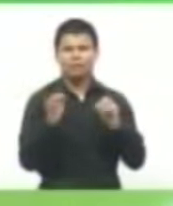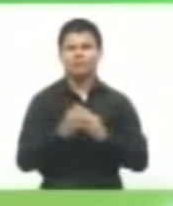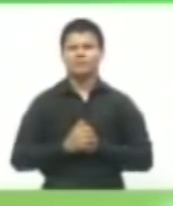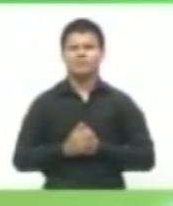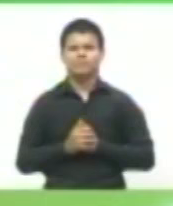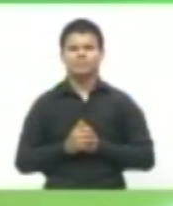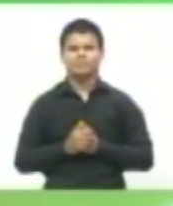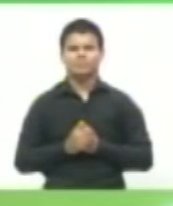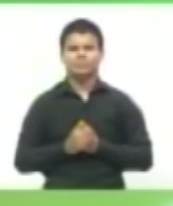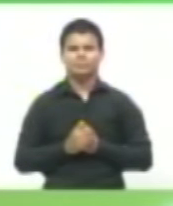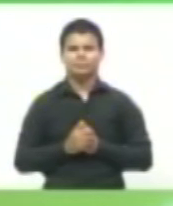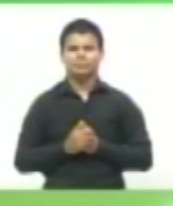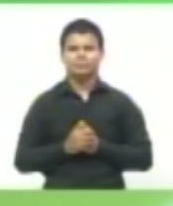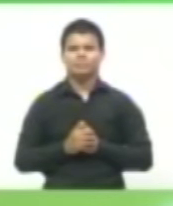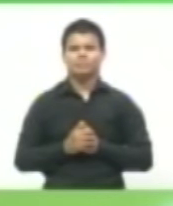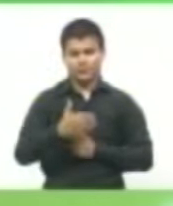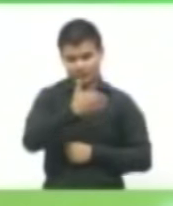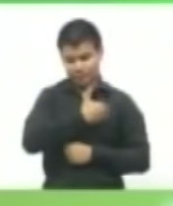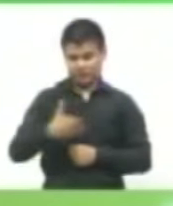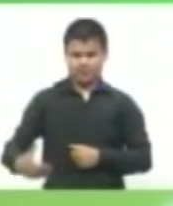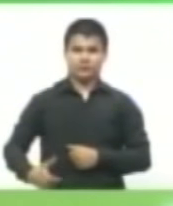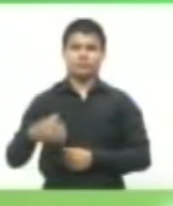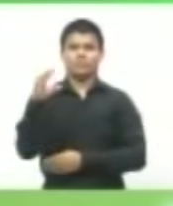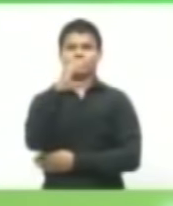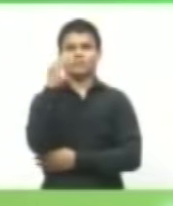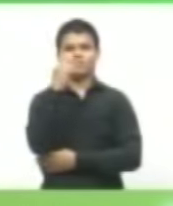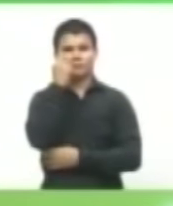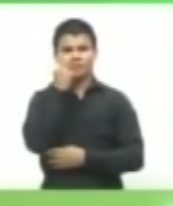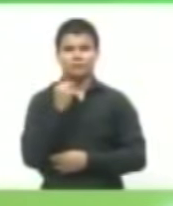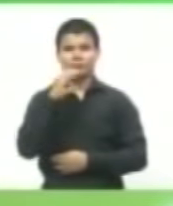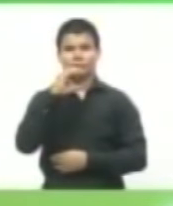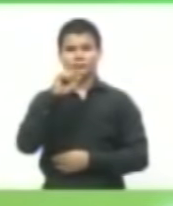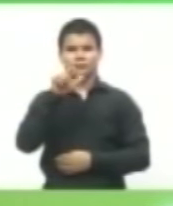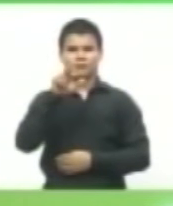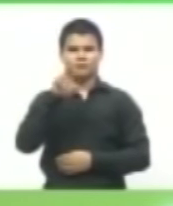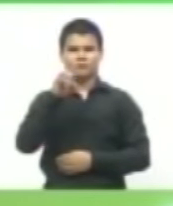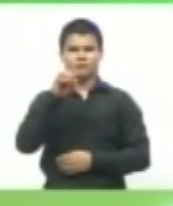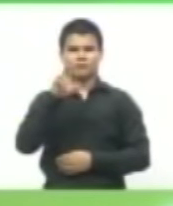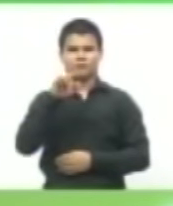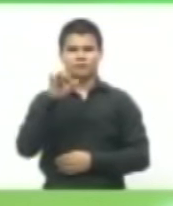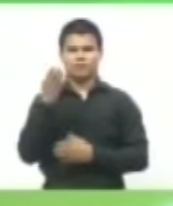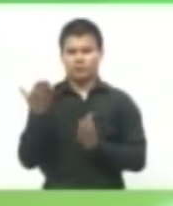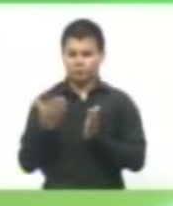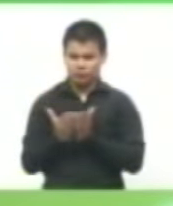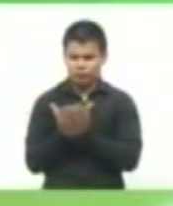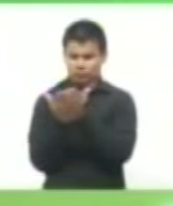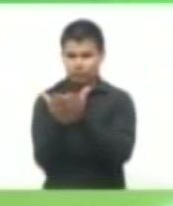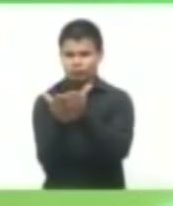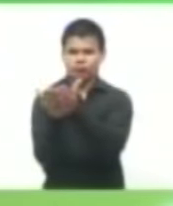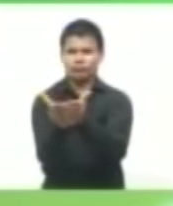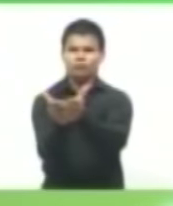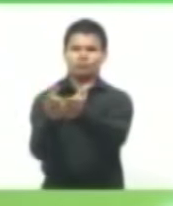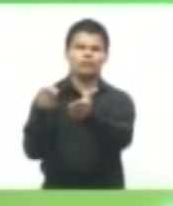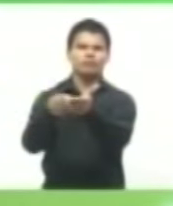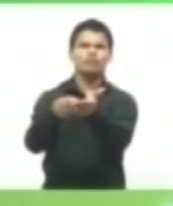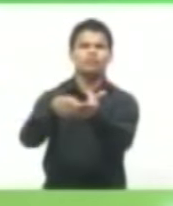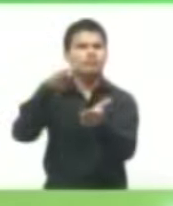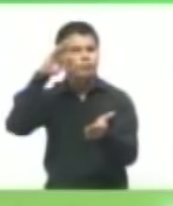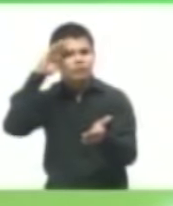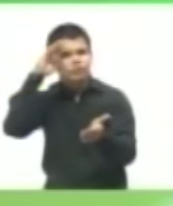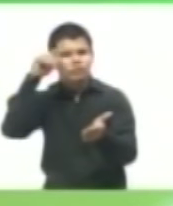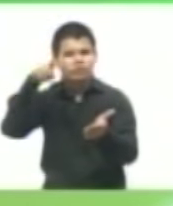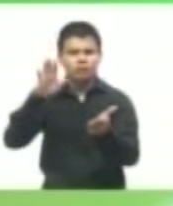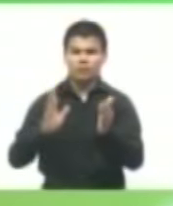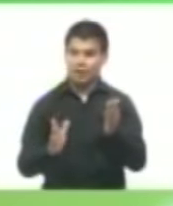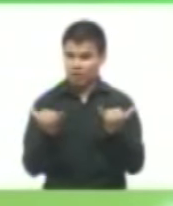Y el presidente de los colombianos, Juan Manuel Santos Calderón, ordenó a la Dirección Marítima reversar la autorización que entregó recientemente para construir